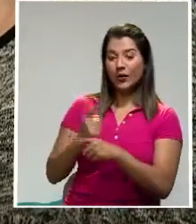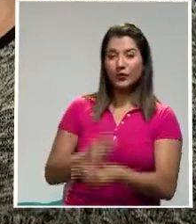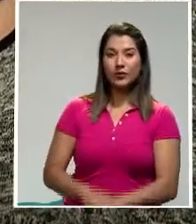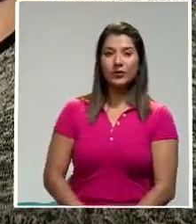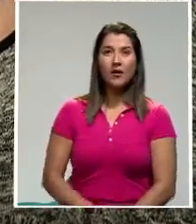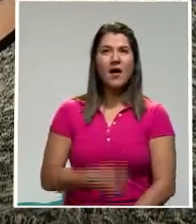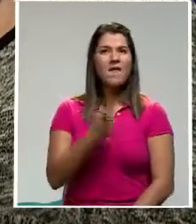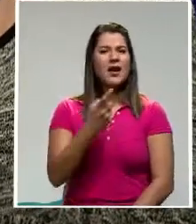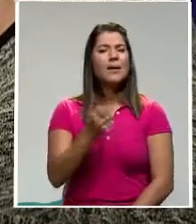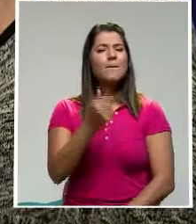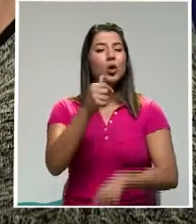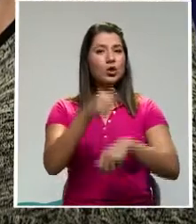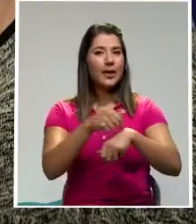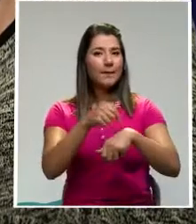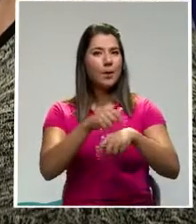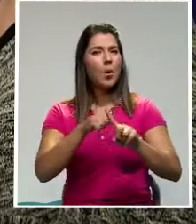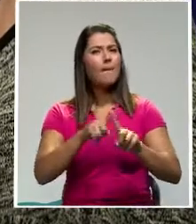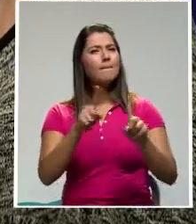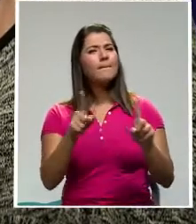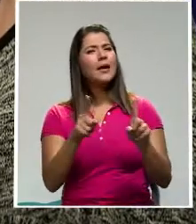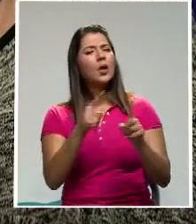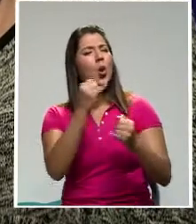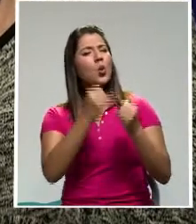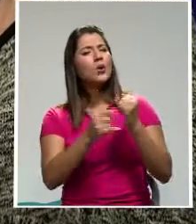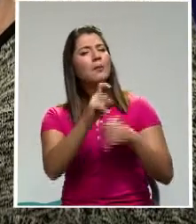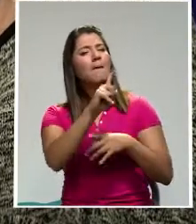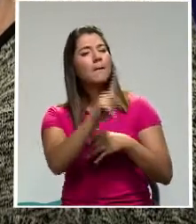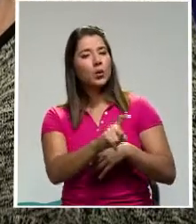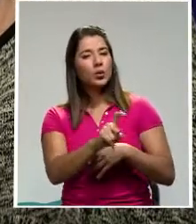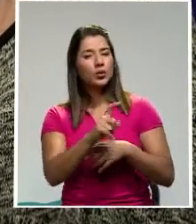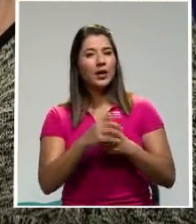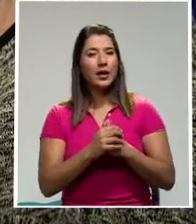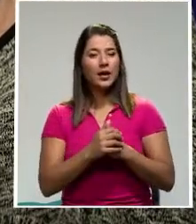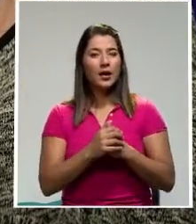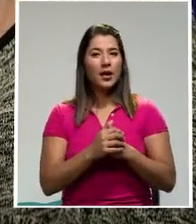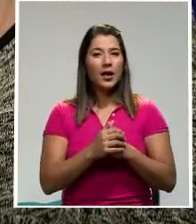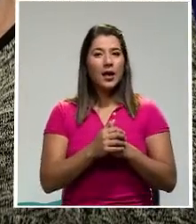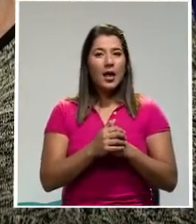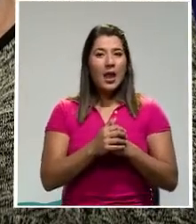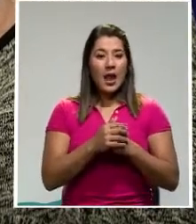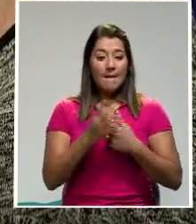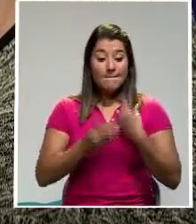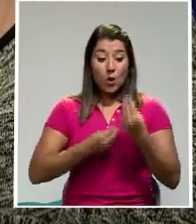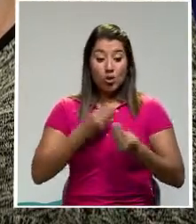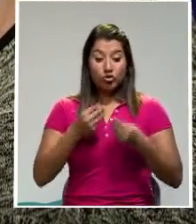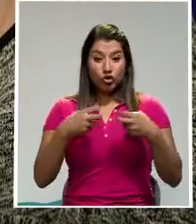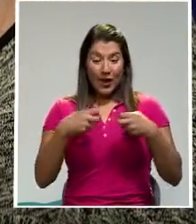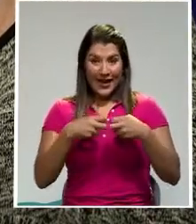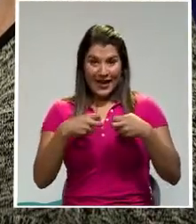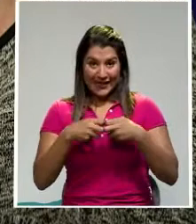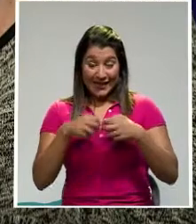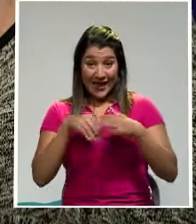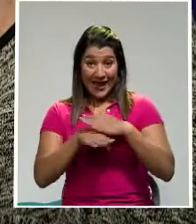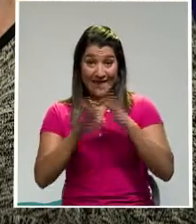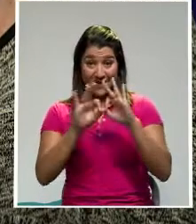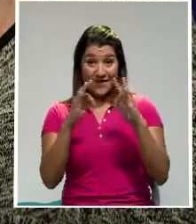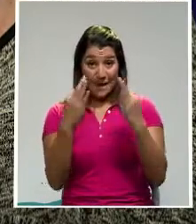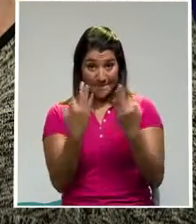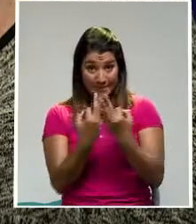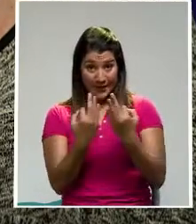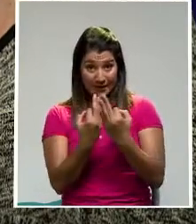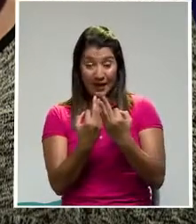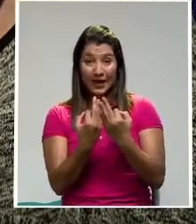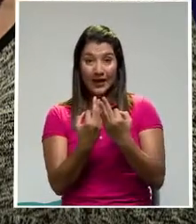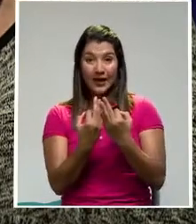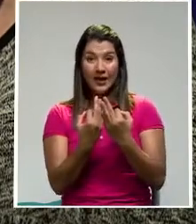Nos queda poquito tiempo, pero le hago una última pregunta. La autogeneración eléctrica familiar es otra